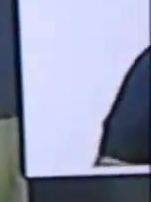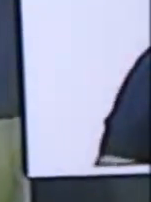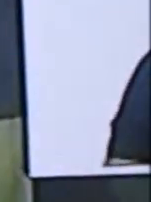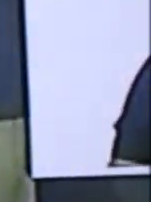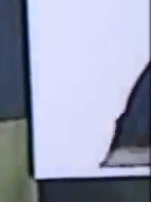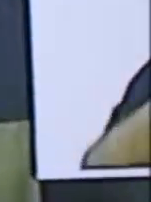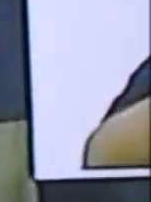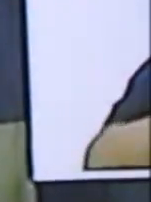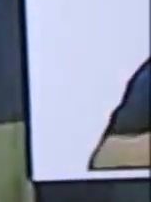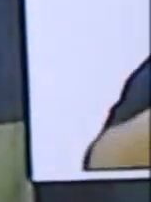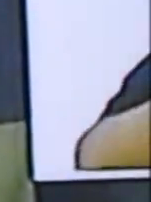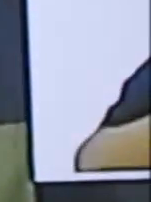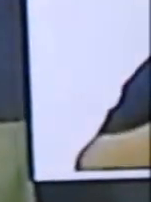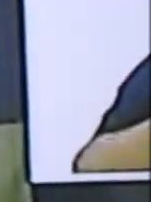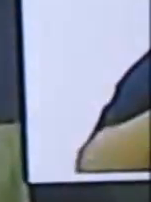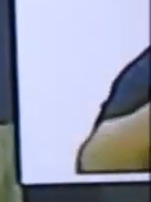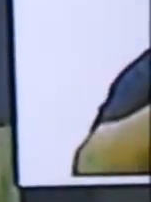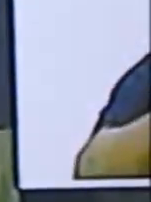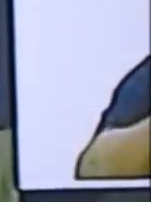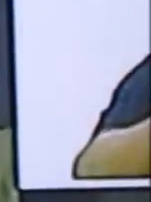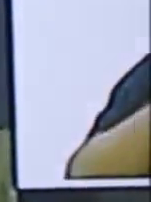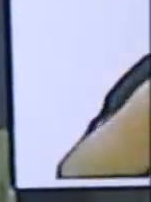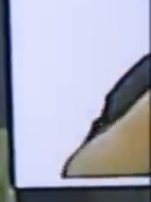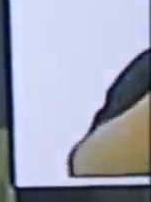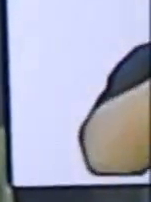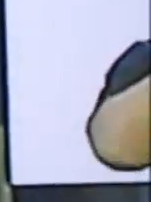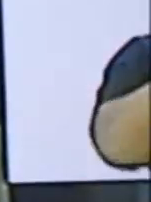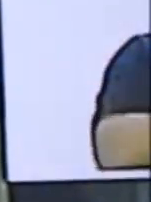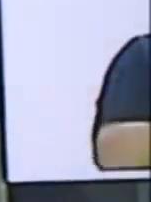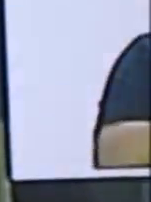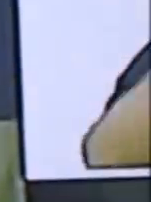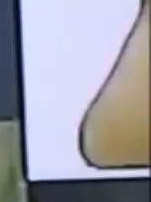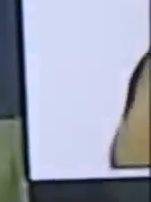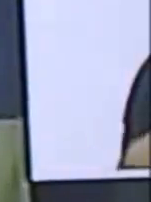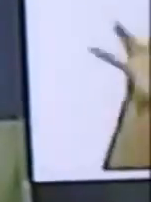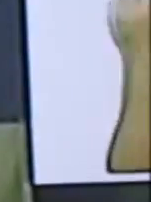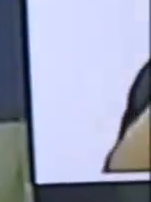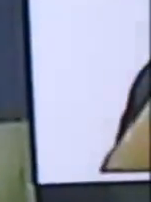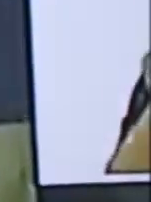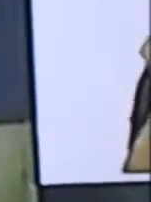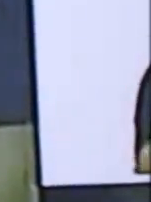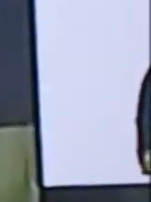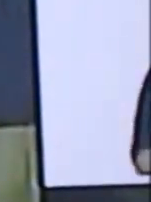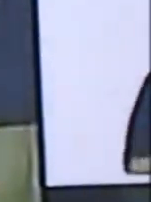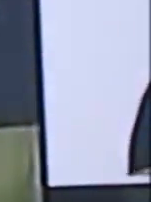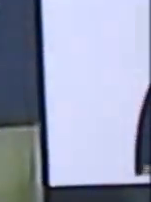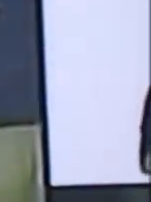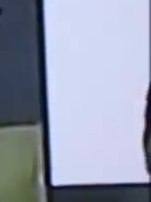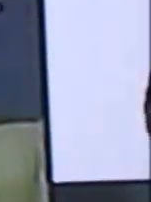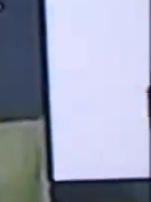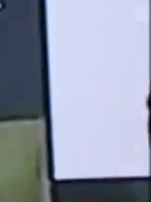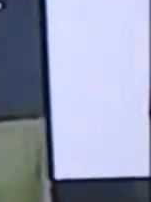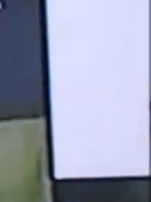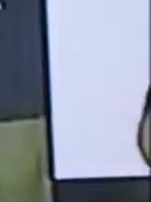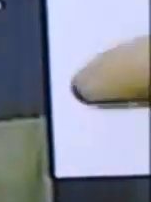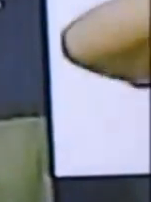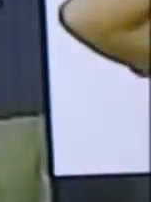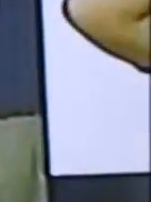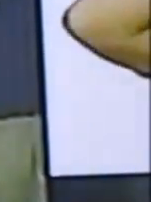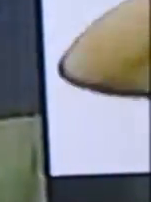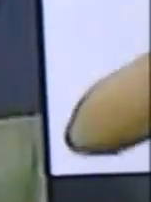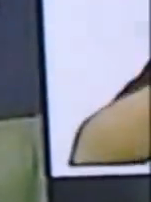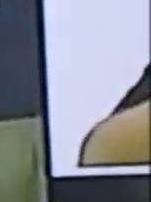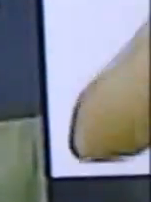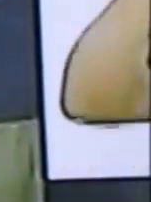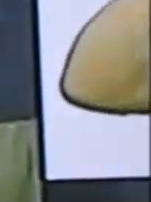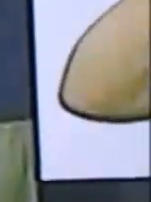Seguiré comprometido por siempre con el desarrollo del Perú y considero